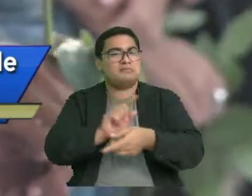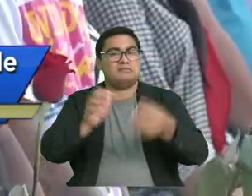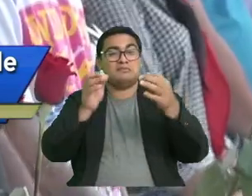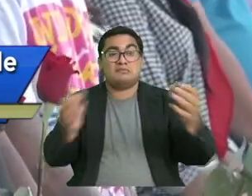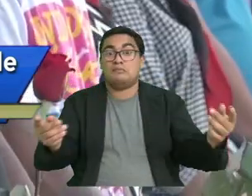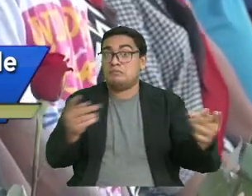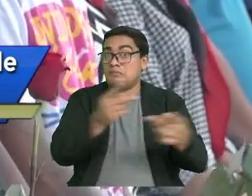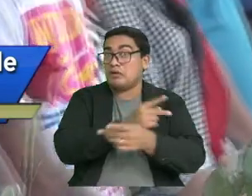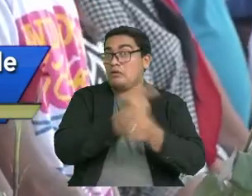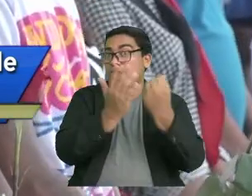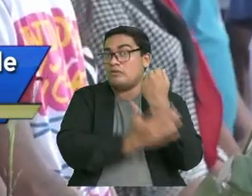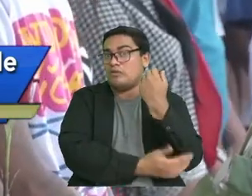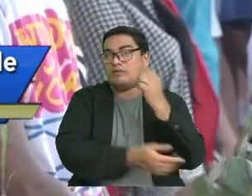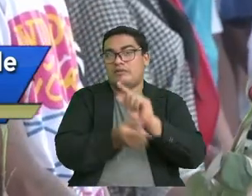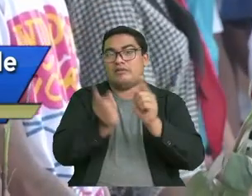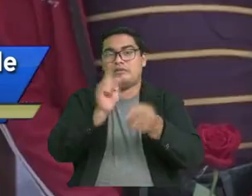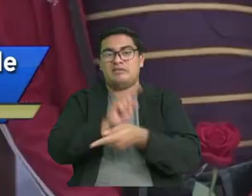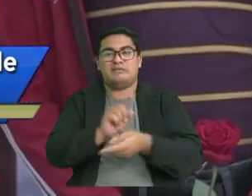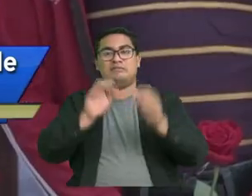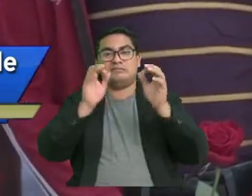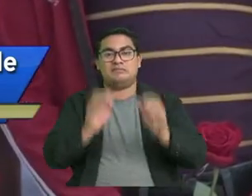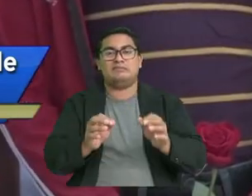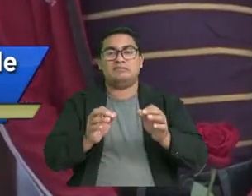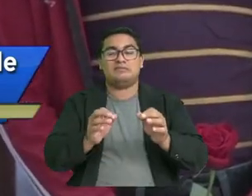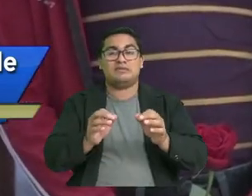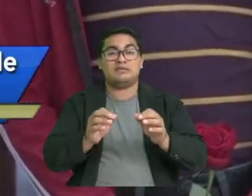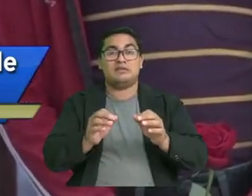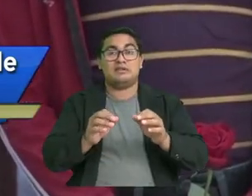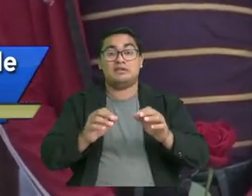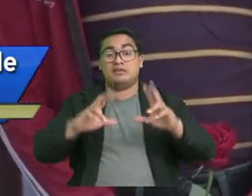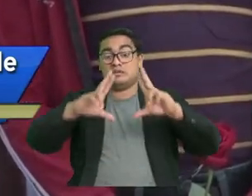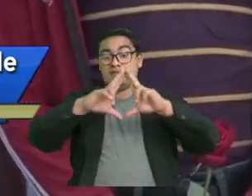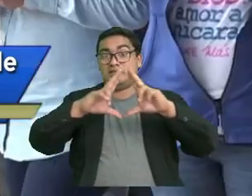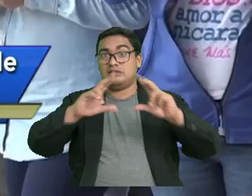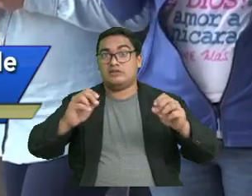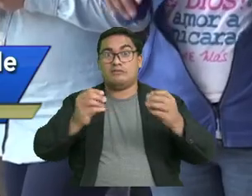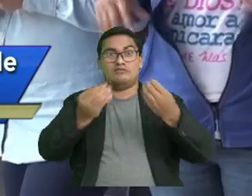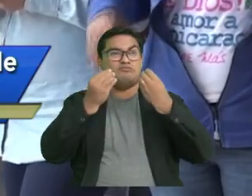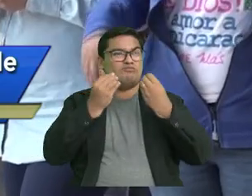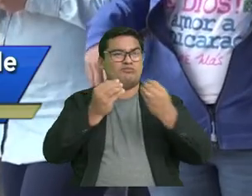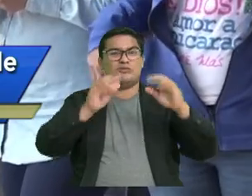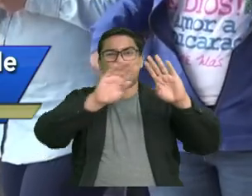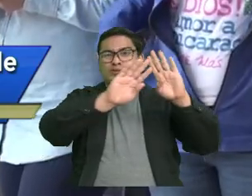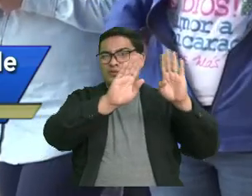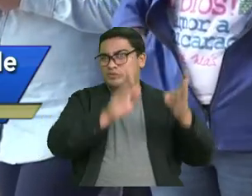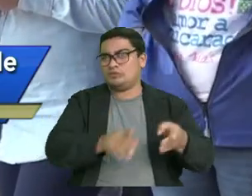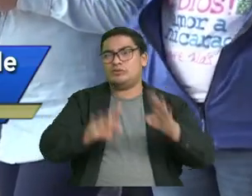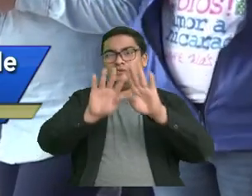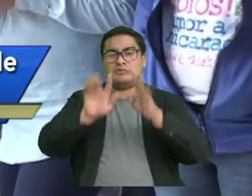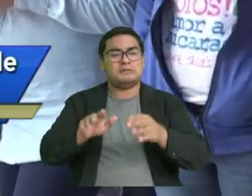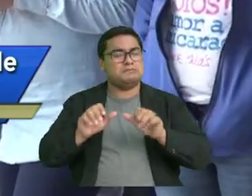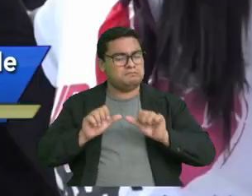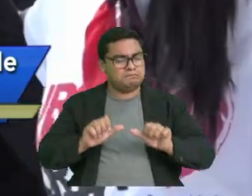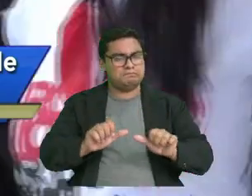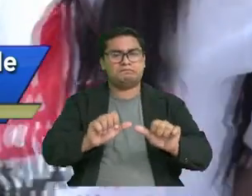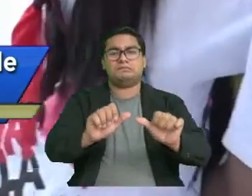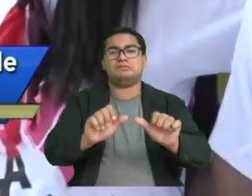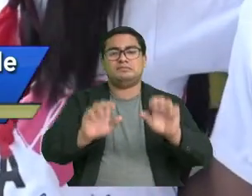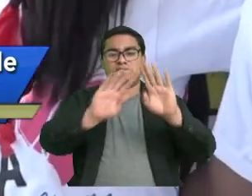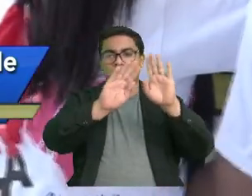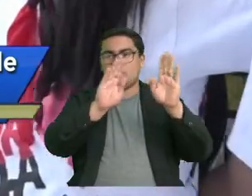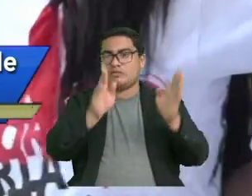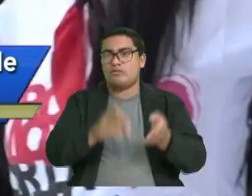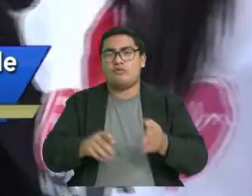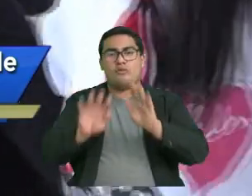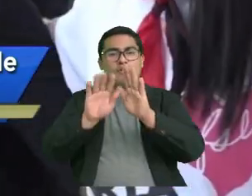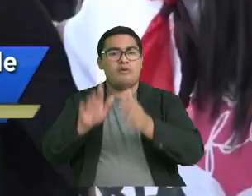pobreza, porque recuerde que las mujeres somos más de la mitad. Entonces, si las mujeres no avanzamos, si las mujeres no